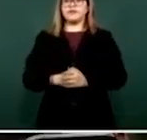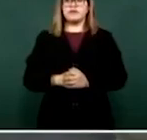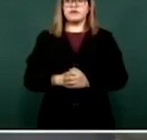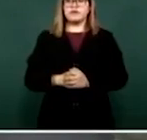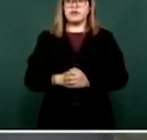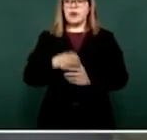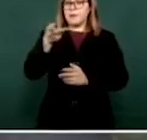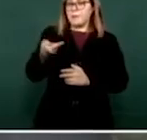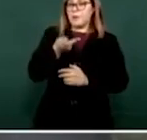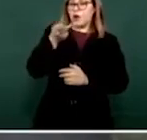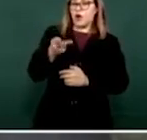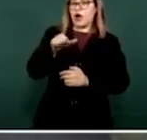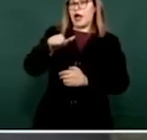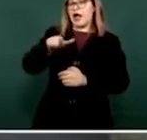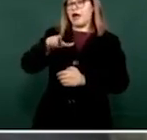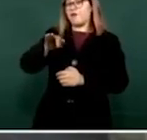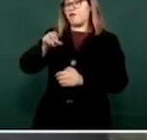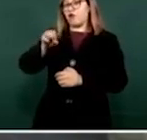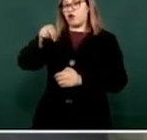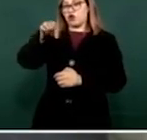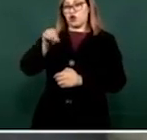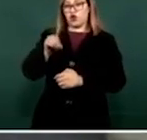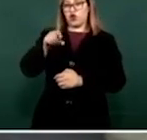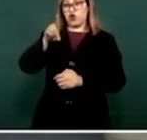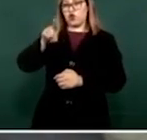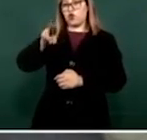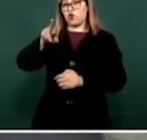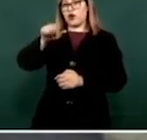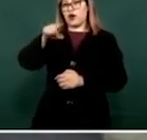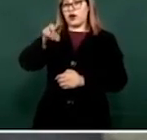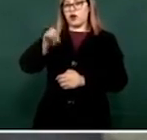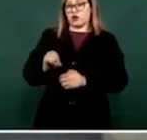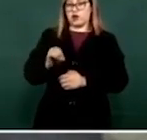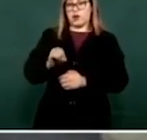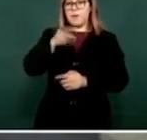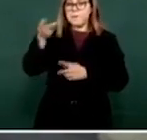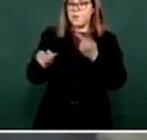Alfonso Durazo, ¿sí? Si le podemos hacer dos preguntas, nada más rápidas, rápidas.